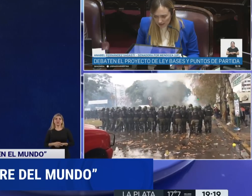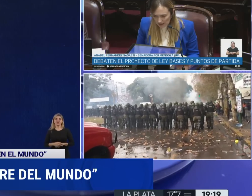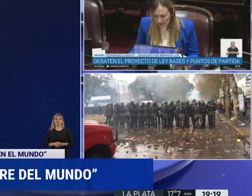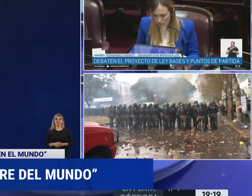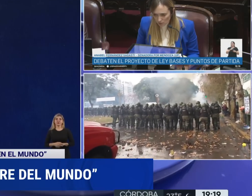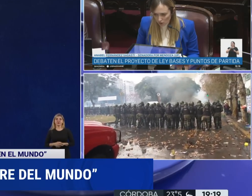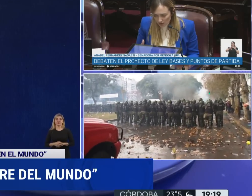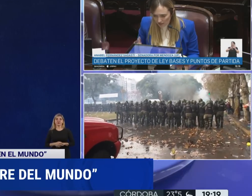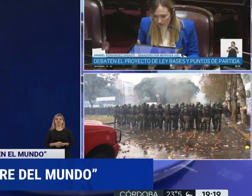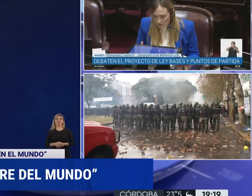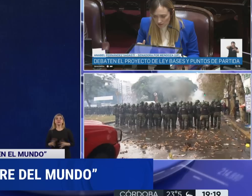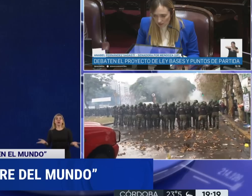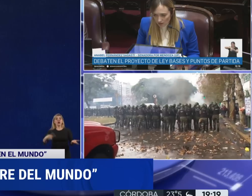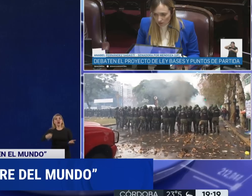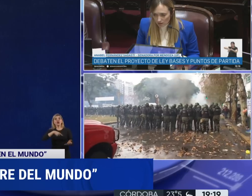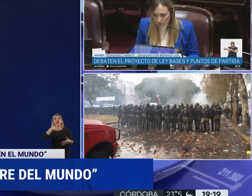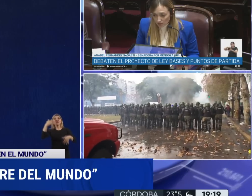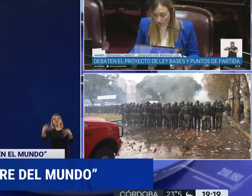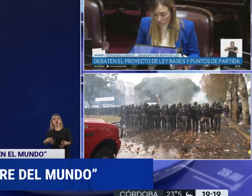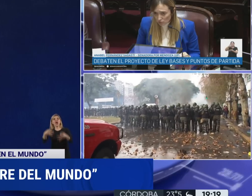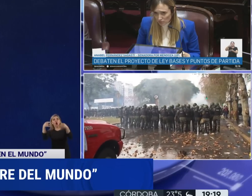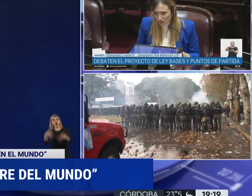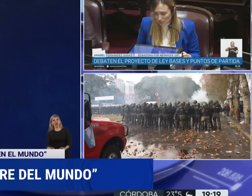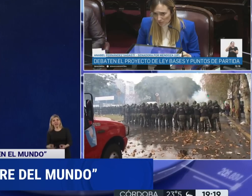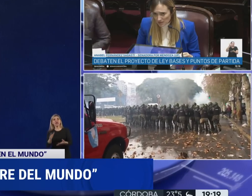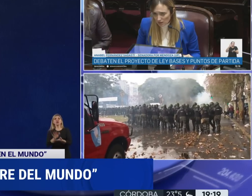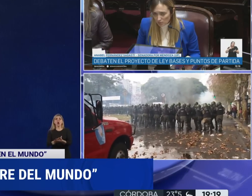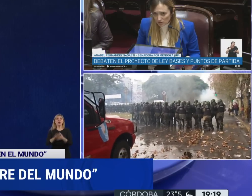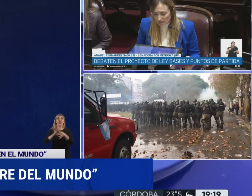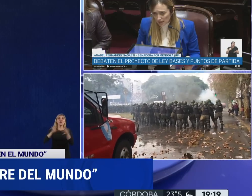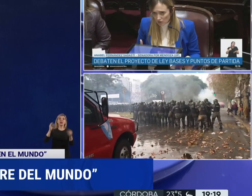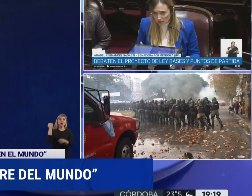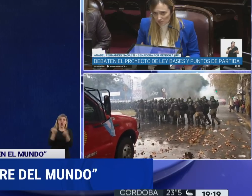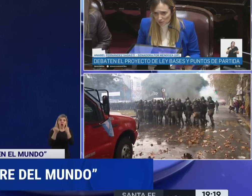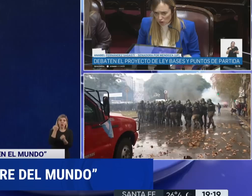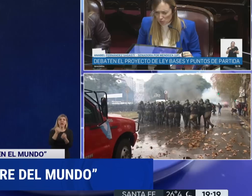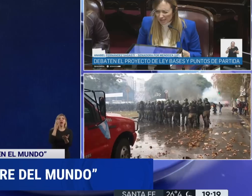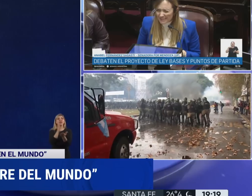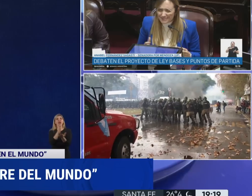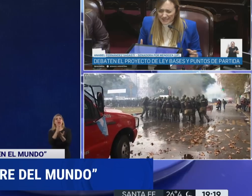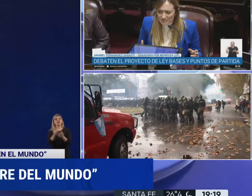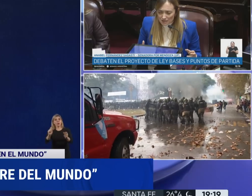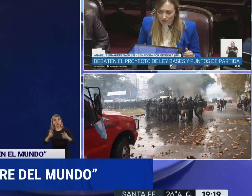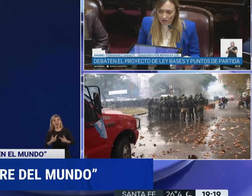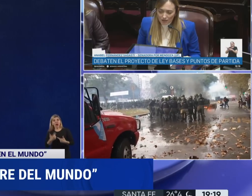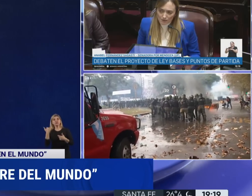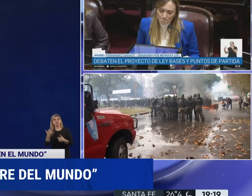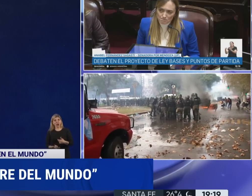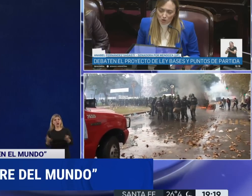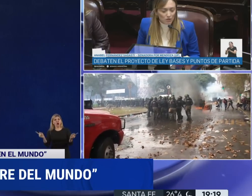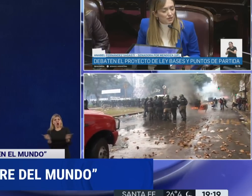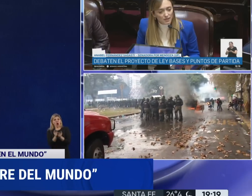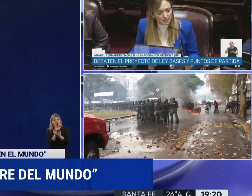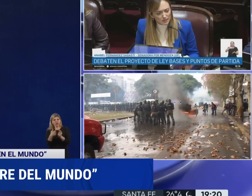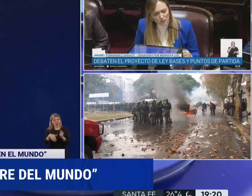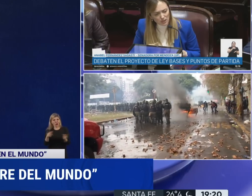Pero no solo que tomamos las decisiones correctas en materia de libertad económica y respeto de los derechos de propiedad, podemos converger en un plazo relativamente corto